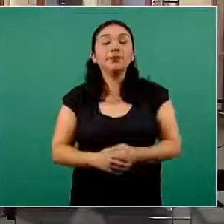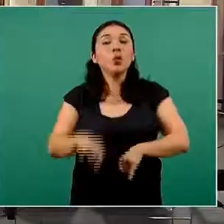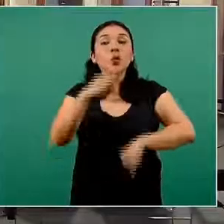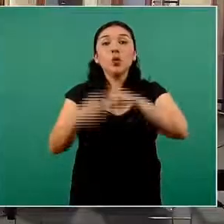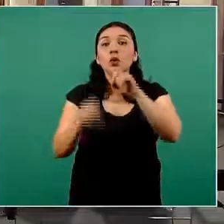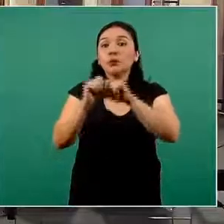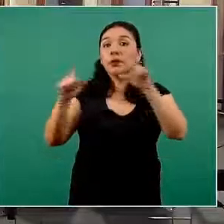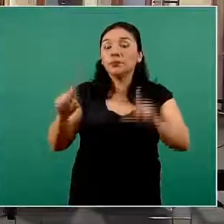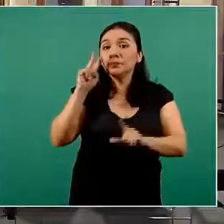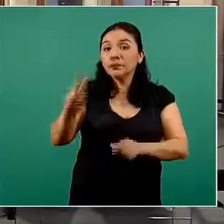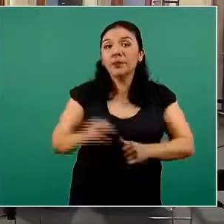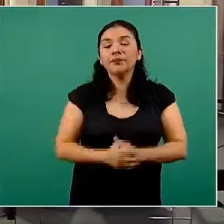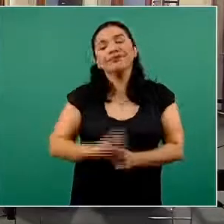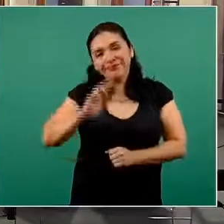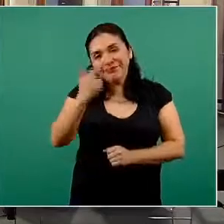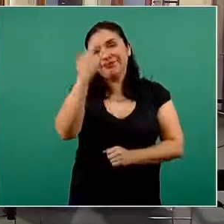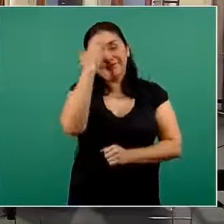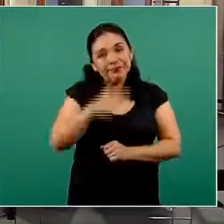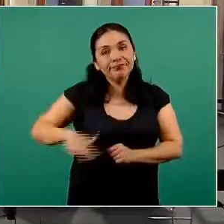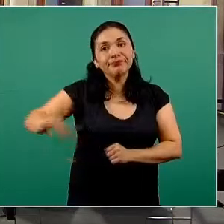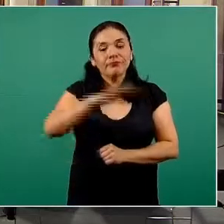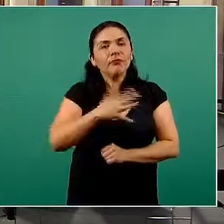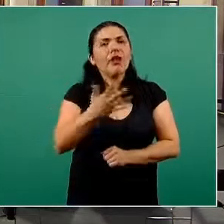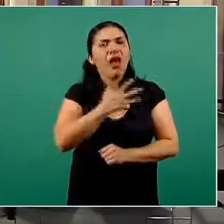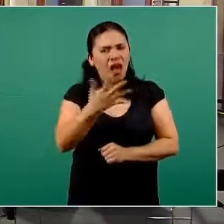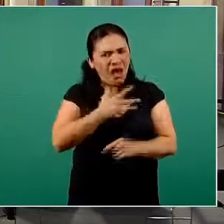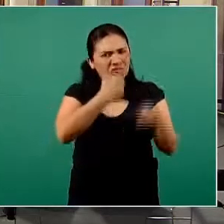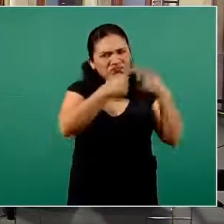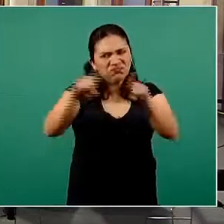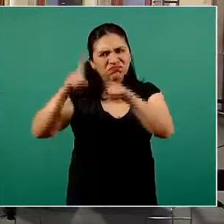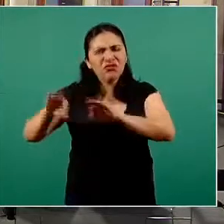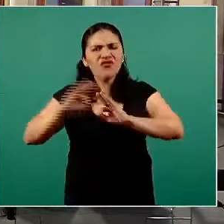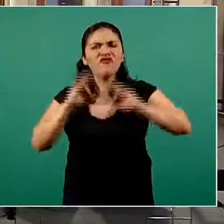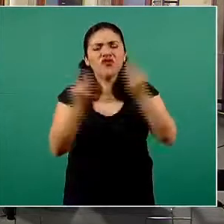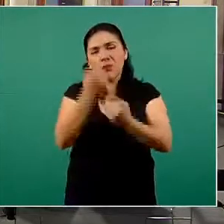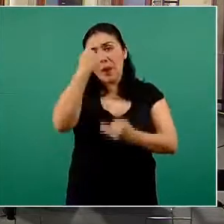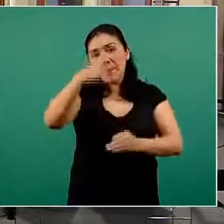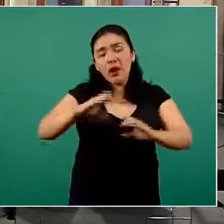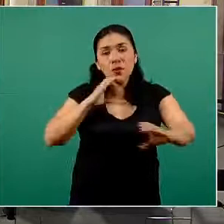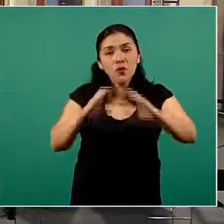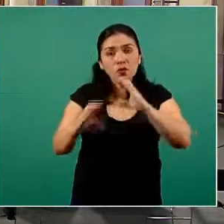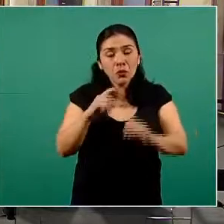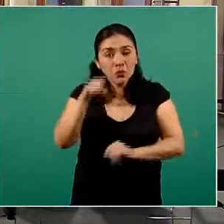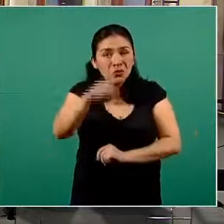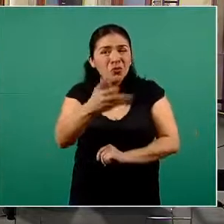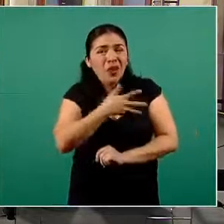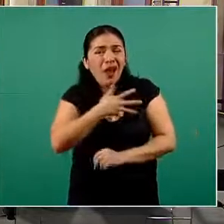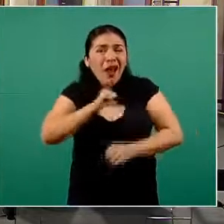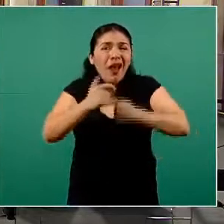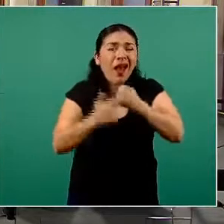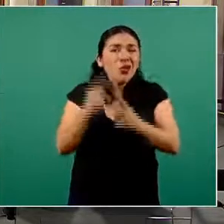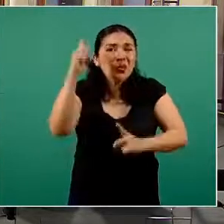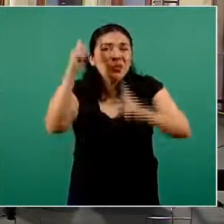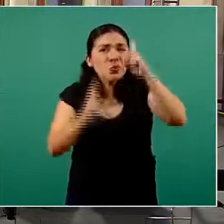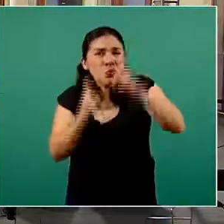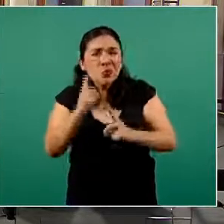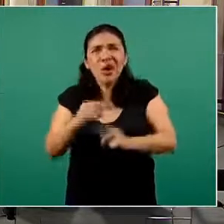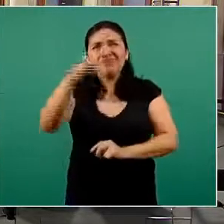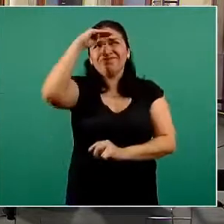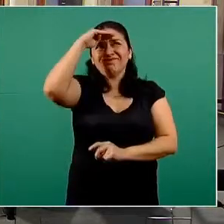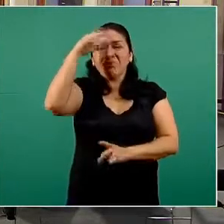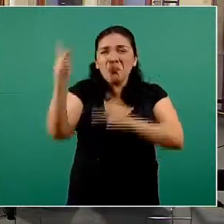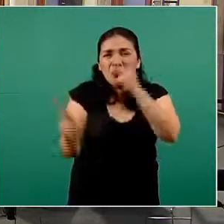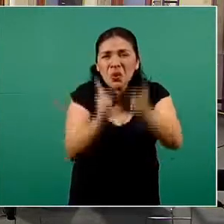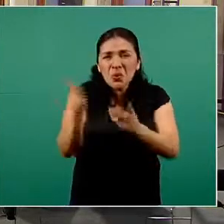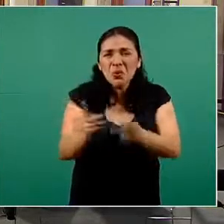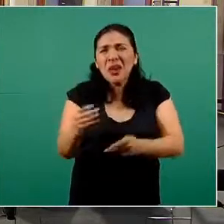última nos permite recordar que existen múltiples mecanismos de comunicación. Si usted tiene dudas, si tiene alguna pregunta que